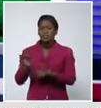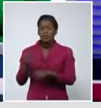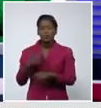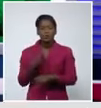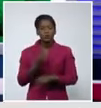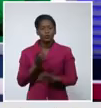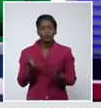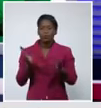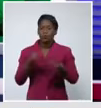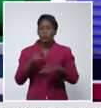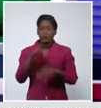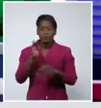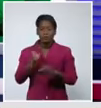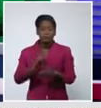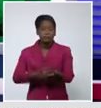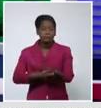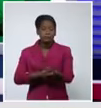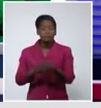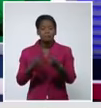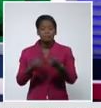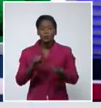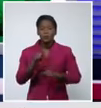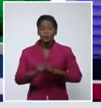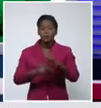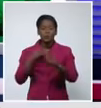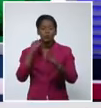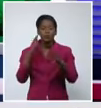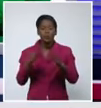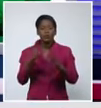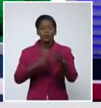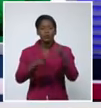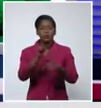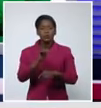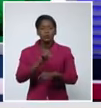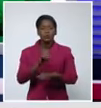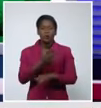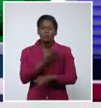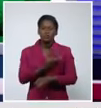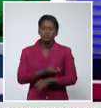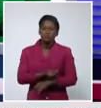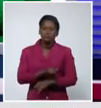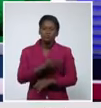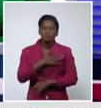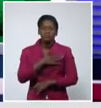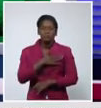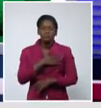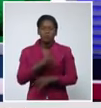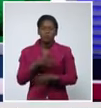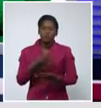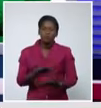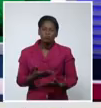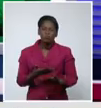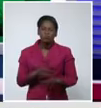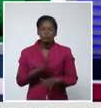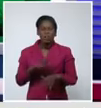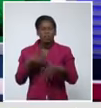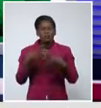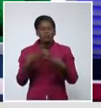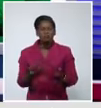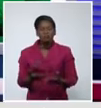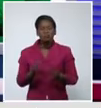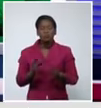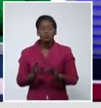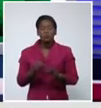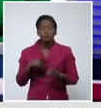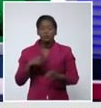no. Y llega un momento que tú te sientes molesto. Siempre digo, nuestros niños, nuestros